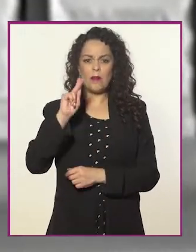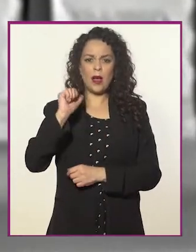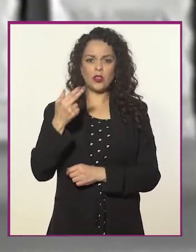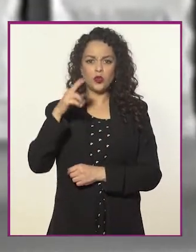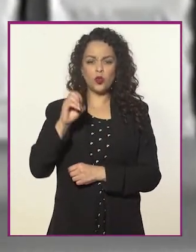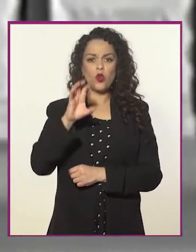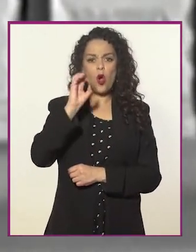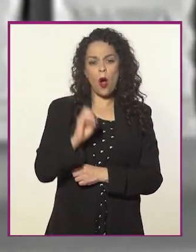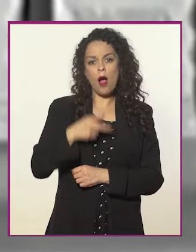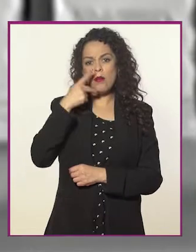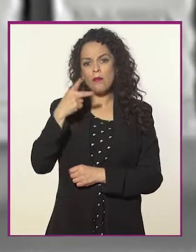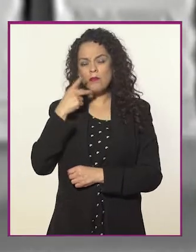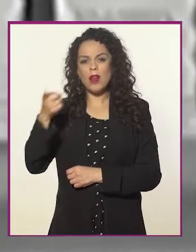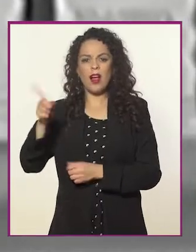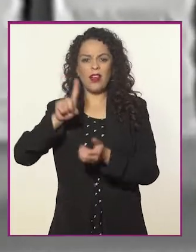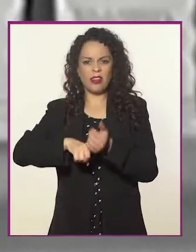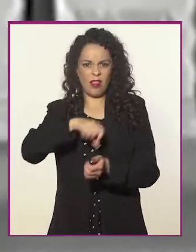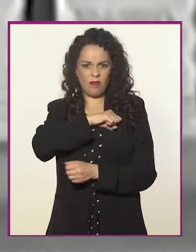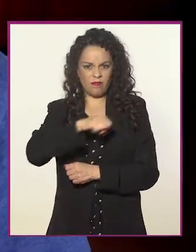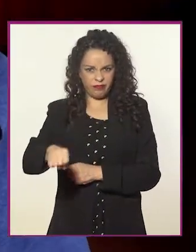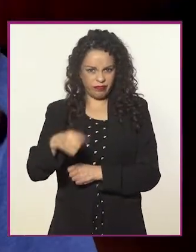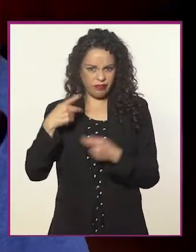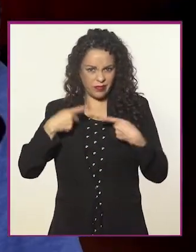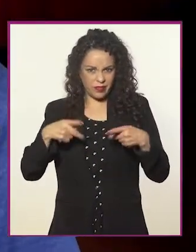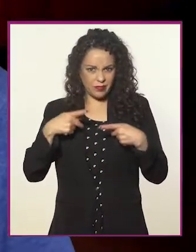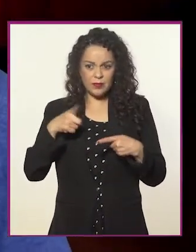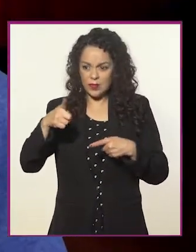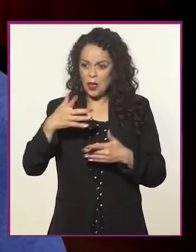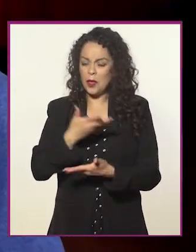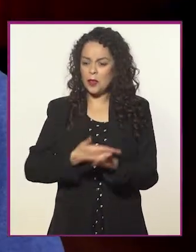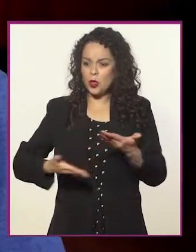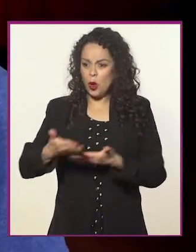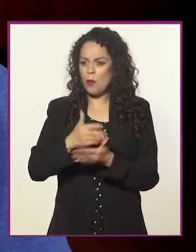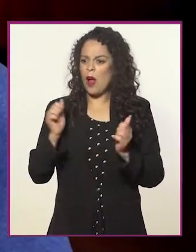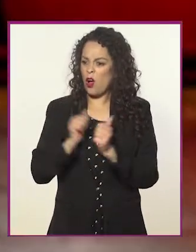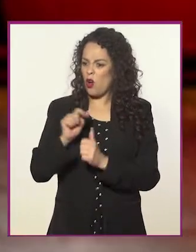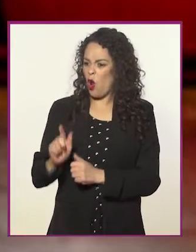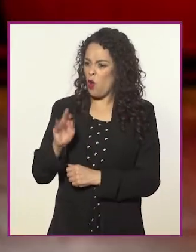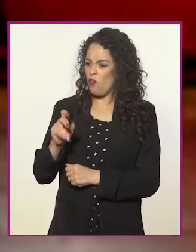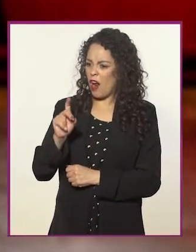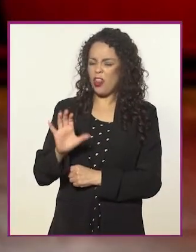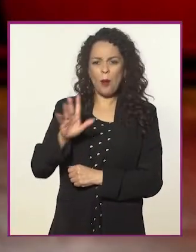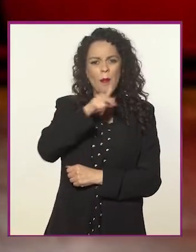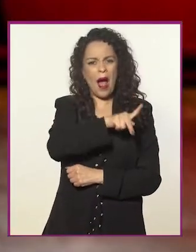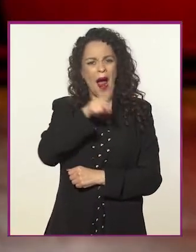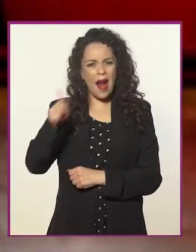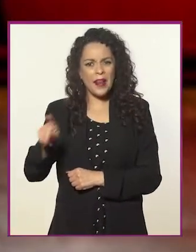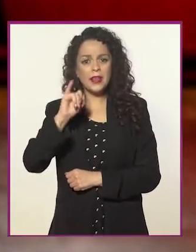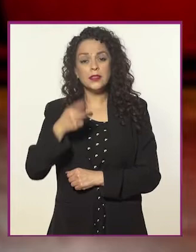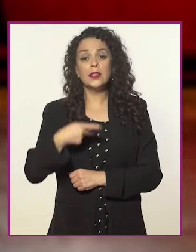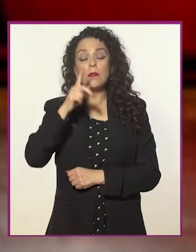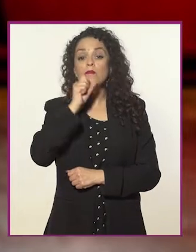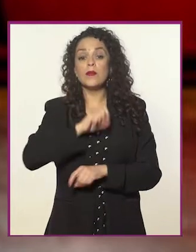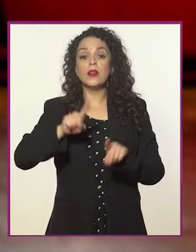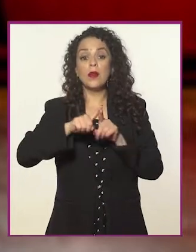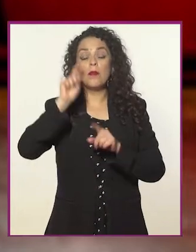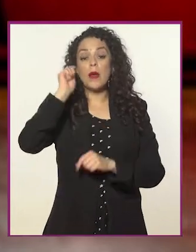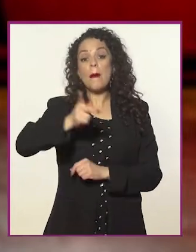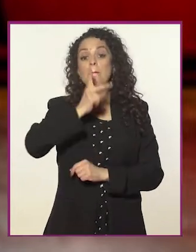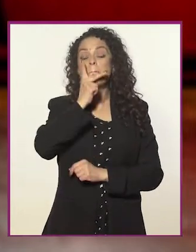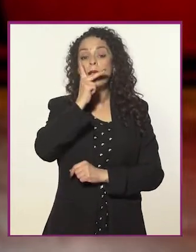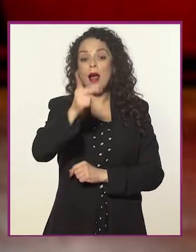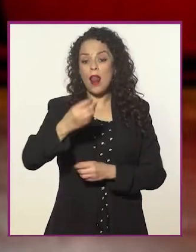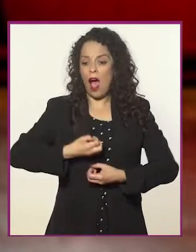habla del barrio o del maleante. Comparte eso con el lunfardo, ¿no? Pero también el ingenio para hacerse de expresiones y